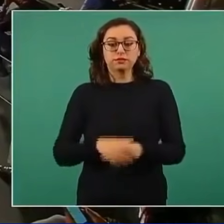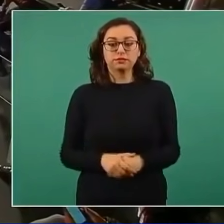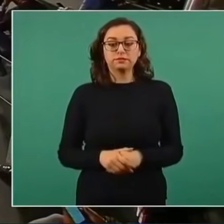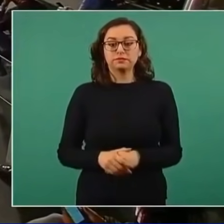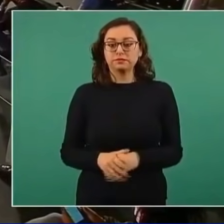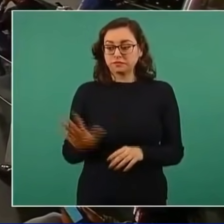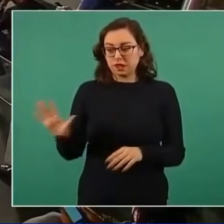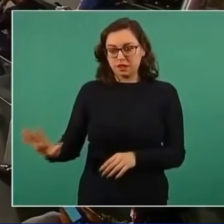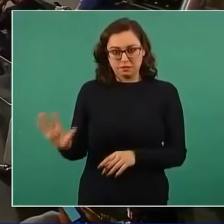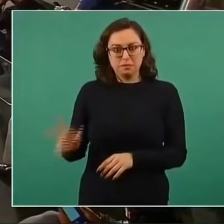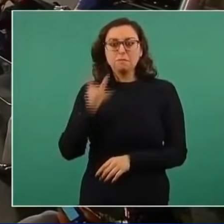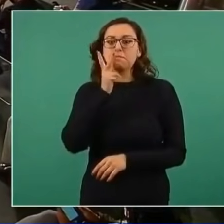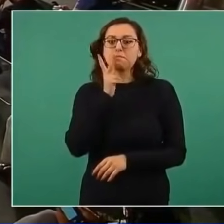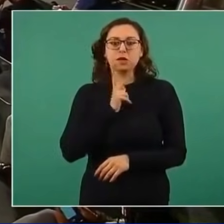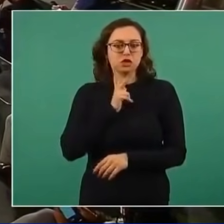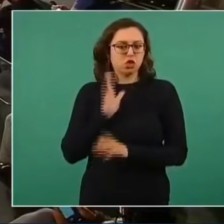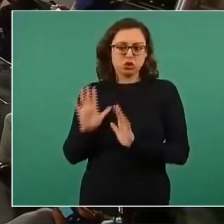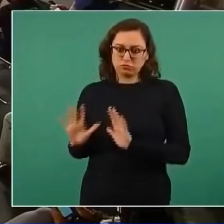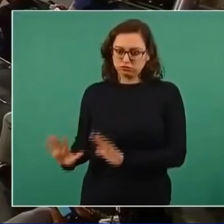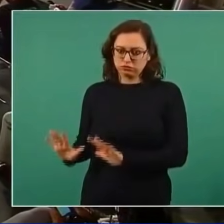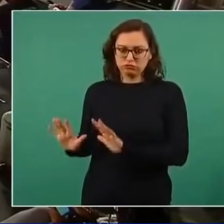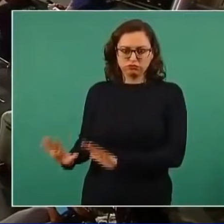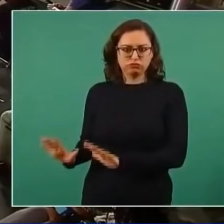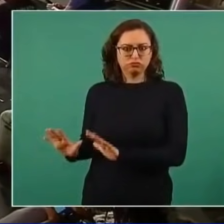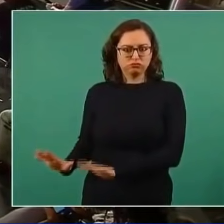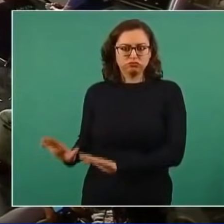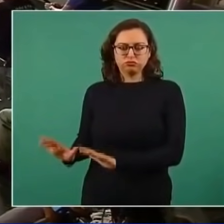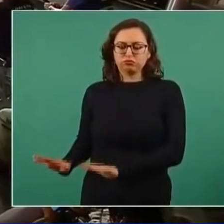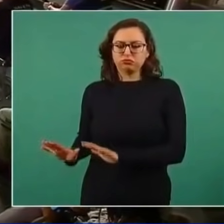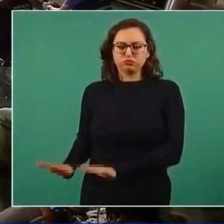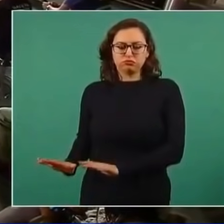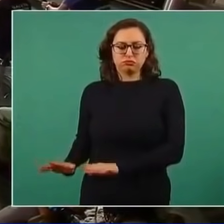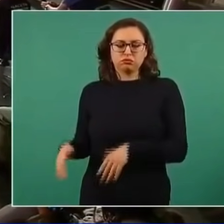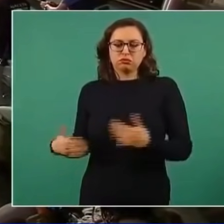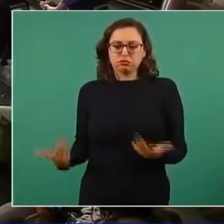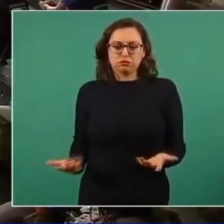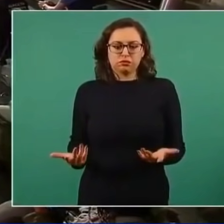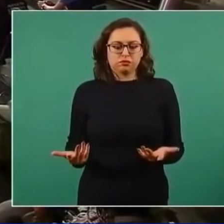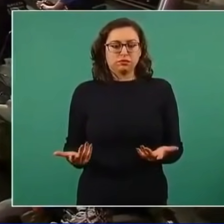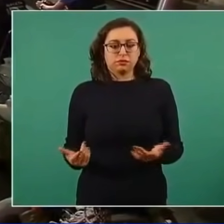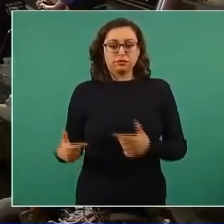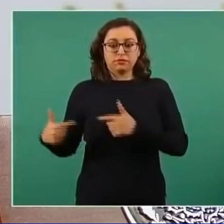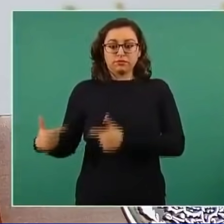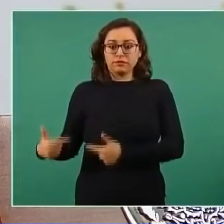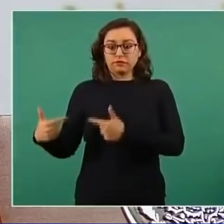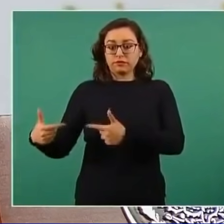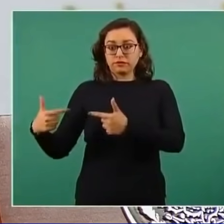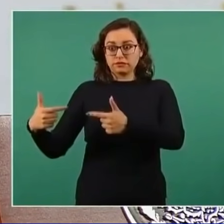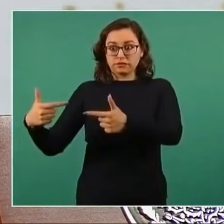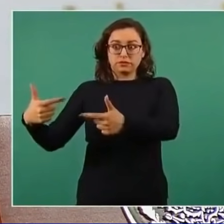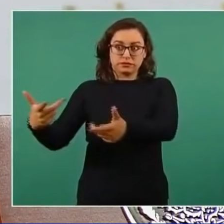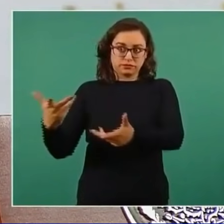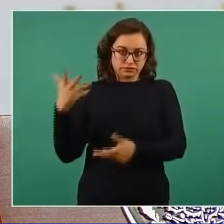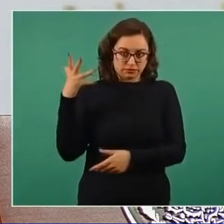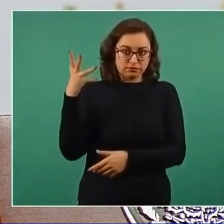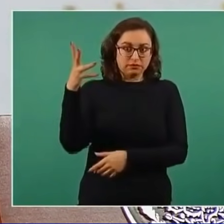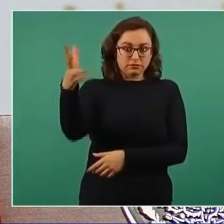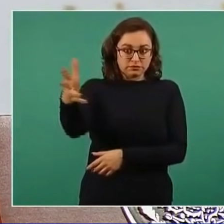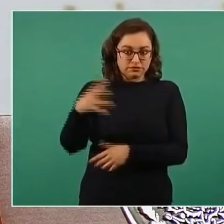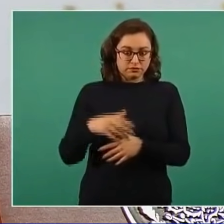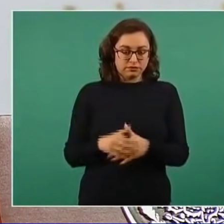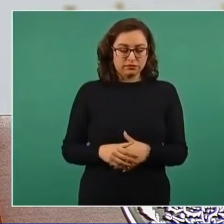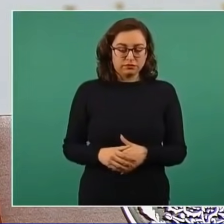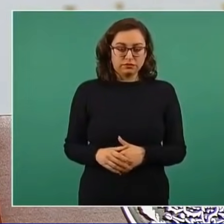reservas. Nosotros vamos a dejar más reservas que las que